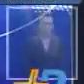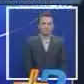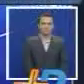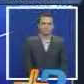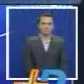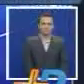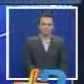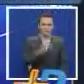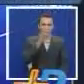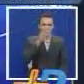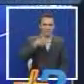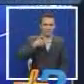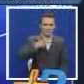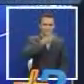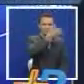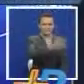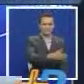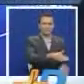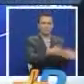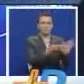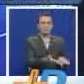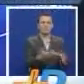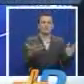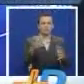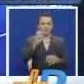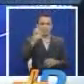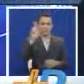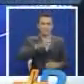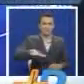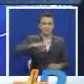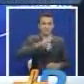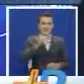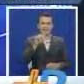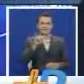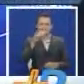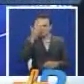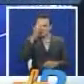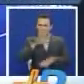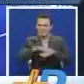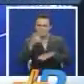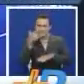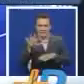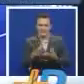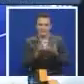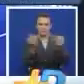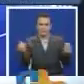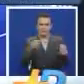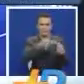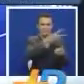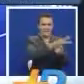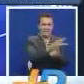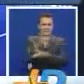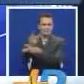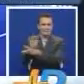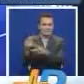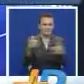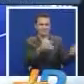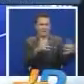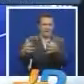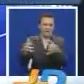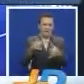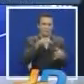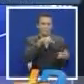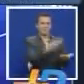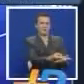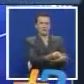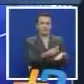Un menor fue asesinado en el oriente de Cali, al parecer producto de una guerra territorial que enfrenta a dos pandillas juveniles. El autor del crimen sería un